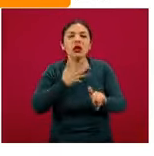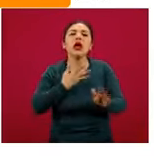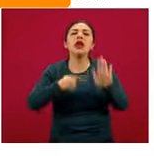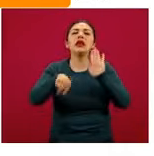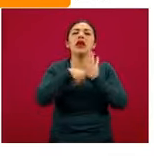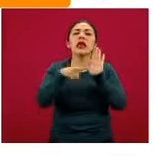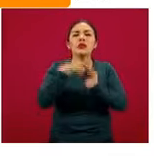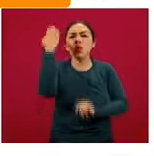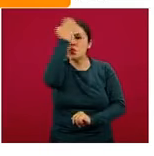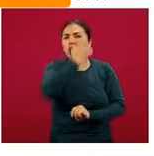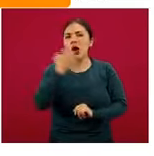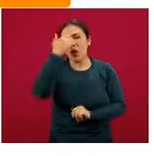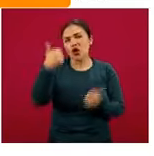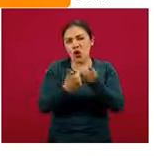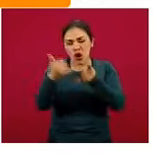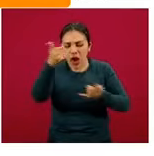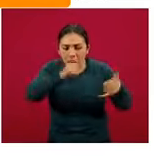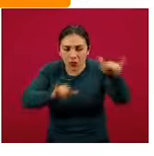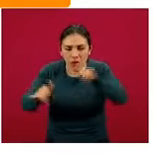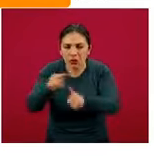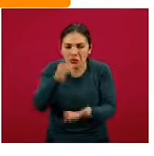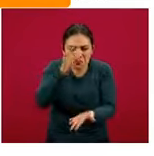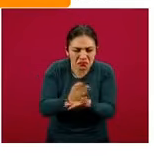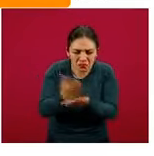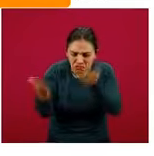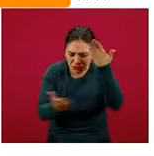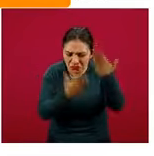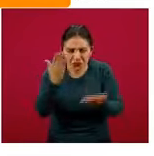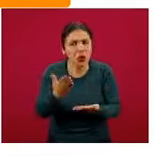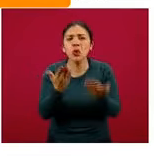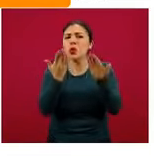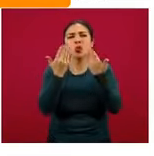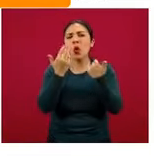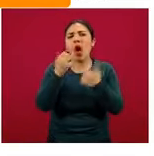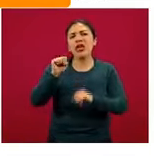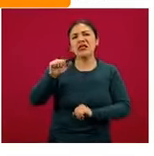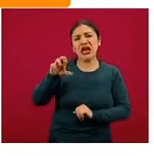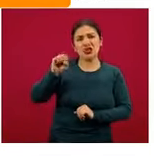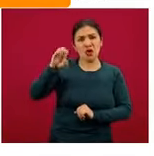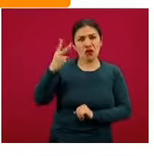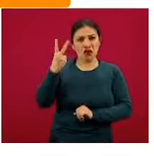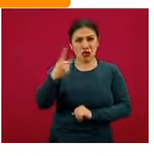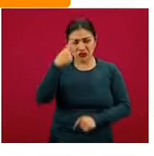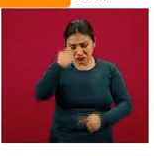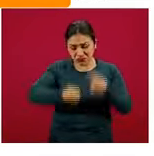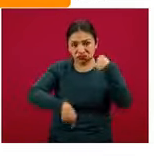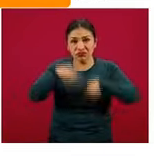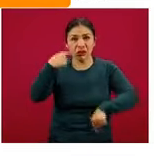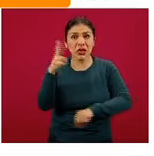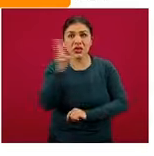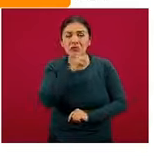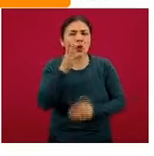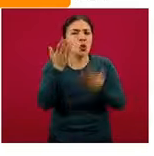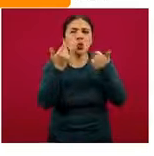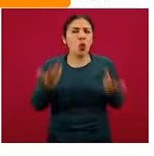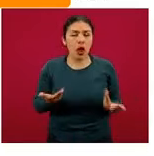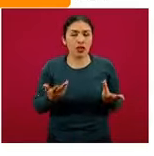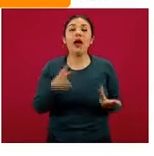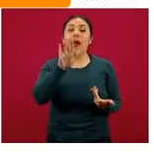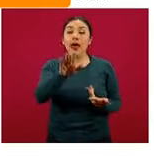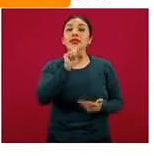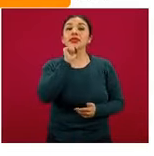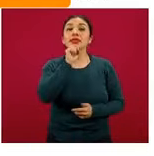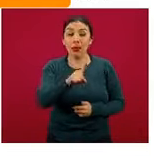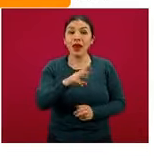de una prueba de laboratorio que no identificó la presencia del virus SARS-CoV-2 en sus vías respiratorias, pero así